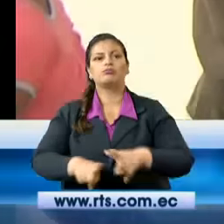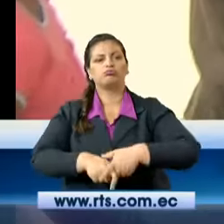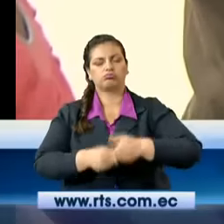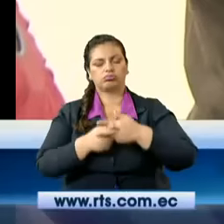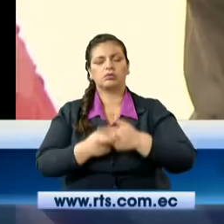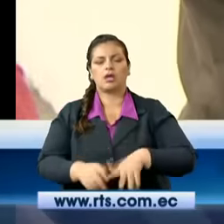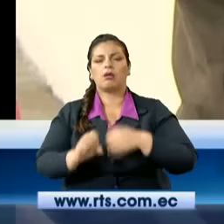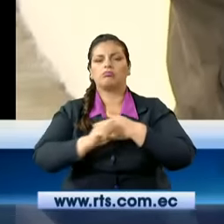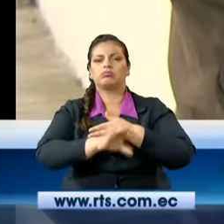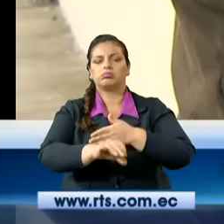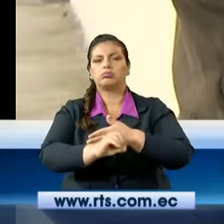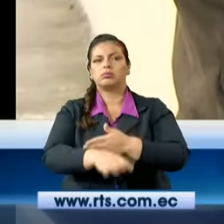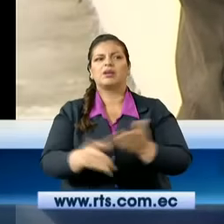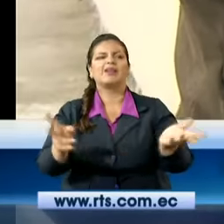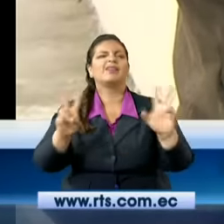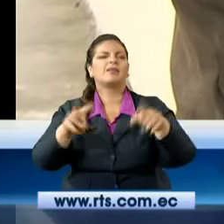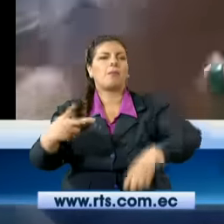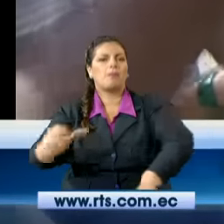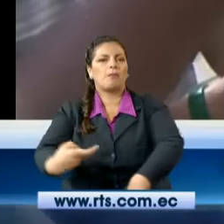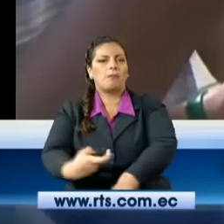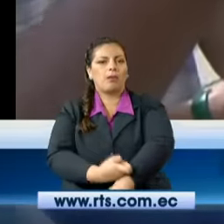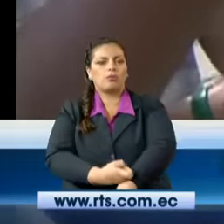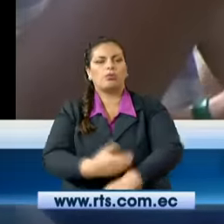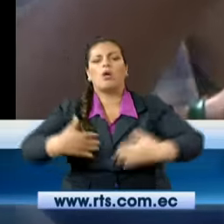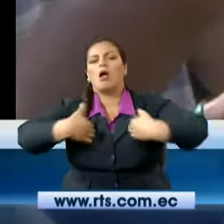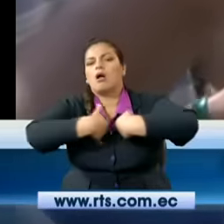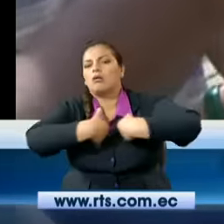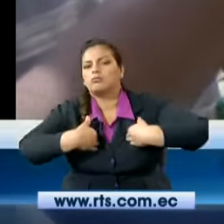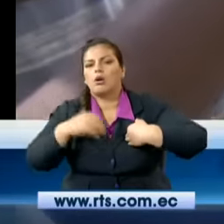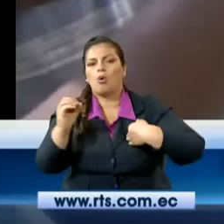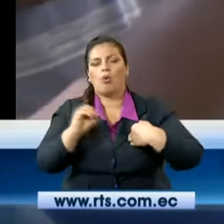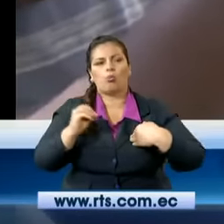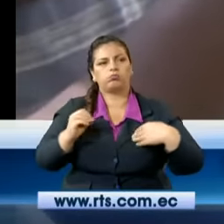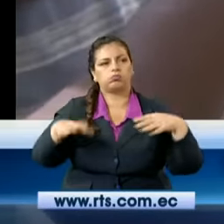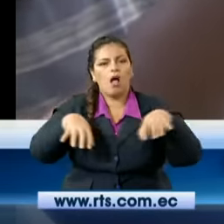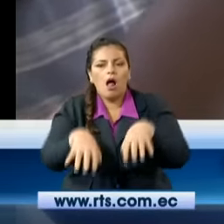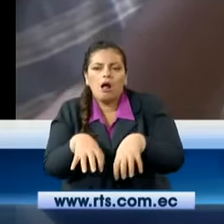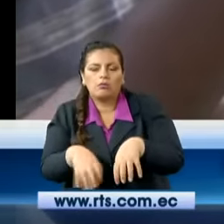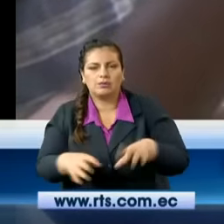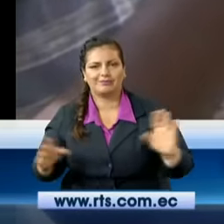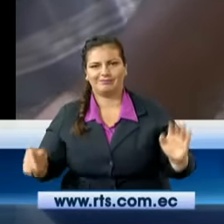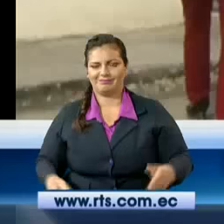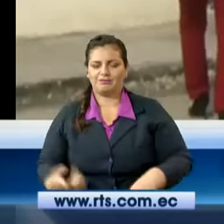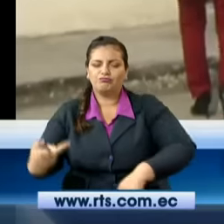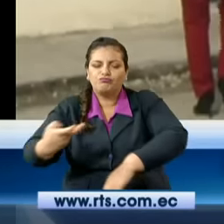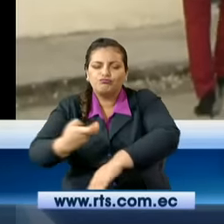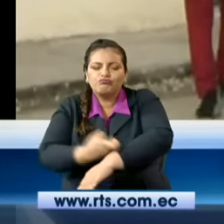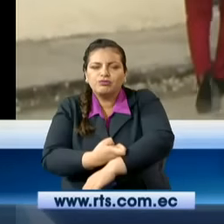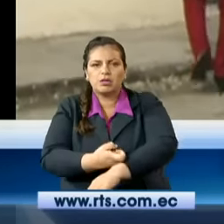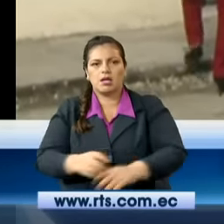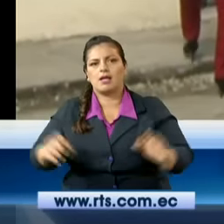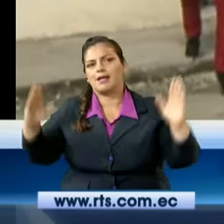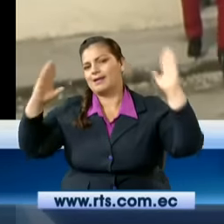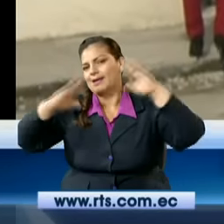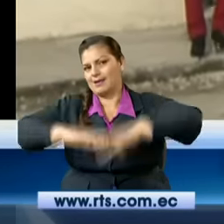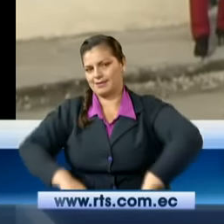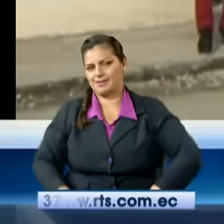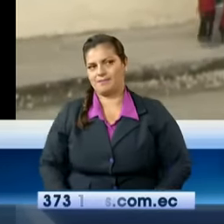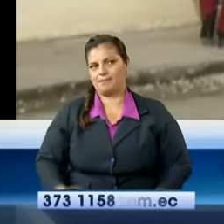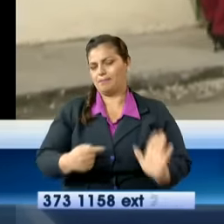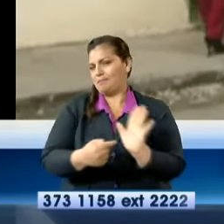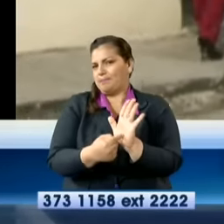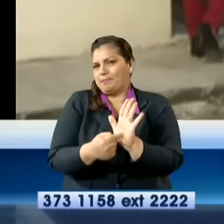de vacunación para perros y gatos de forma gratuita. En el Centro de Salud de Sauces 3 en Guayaquil, por ejemplo, se